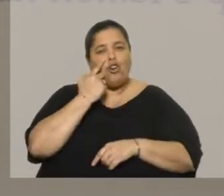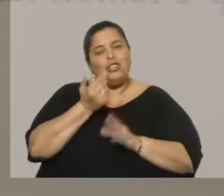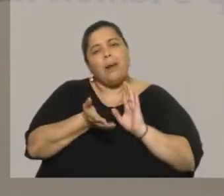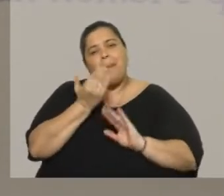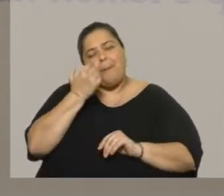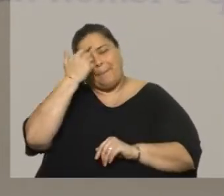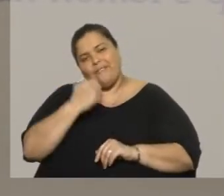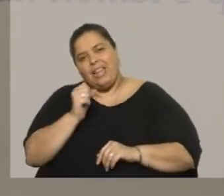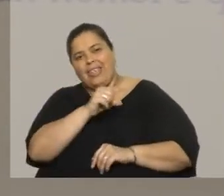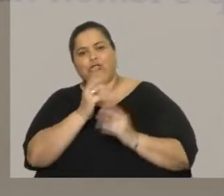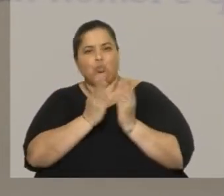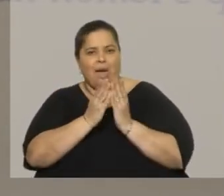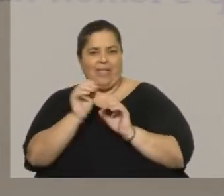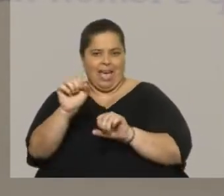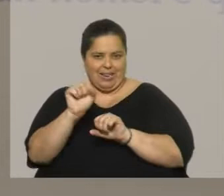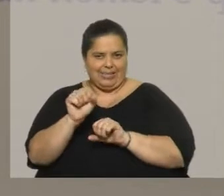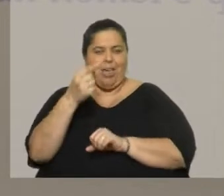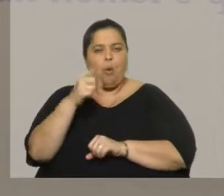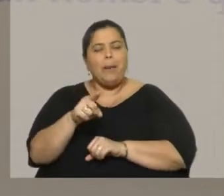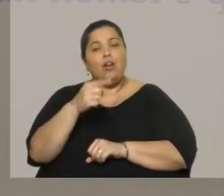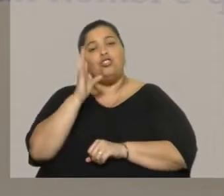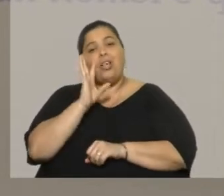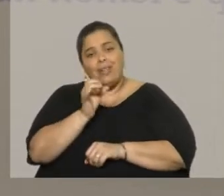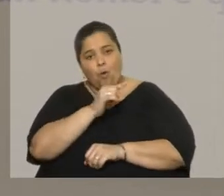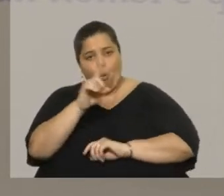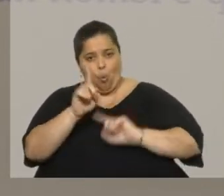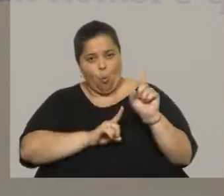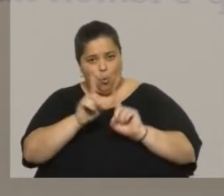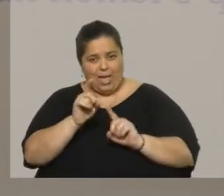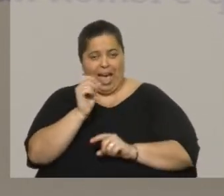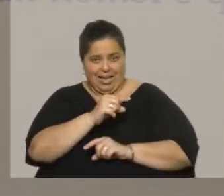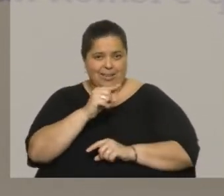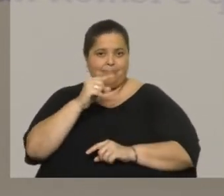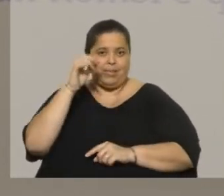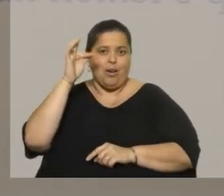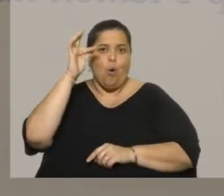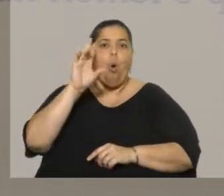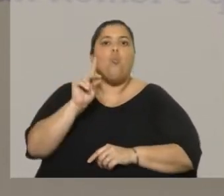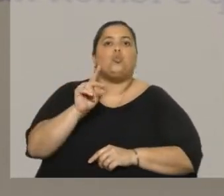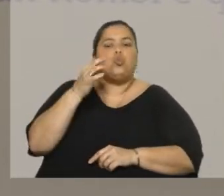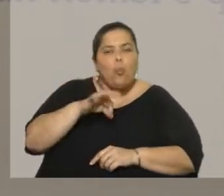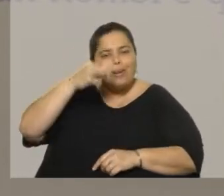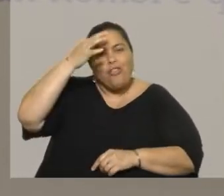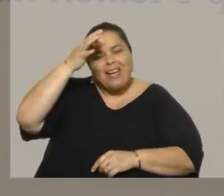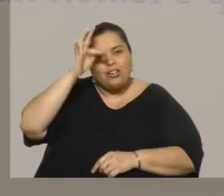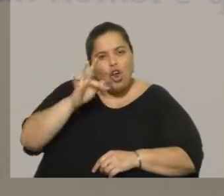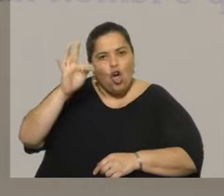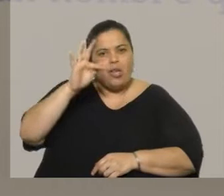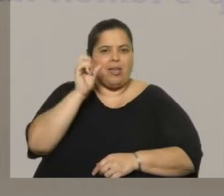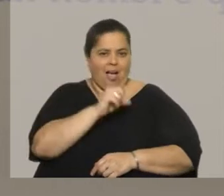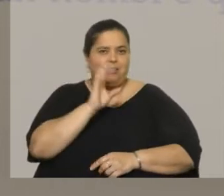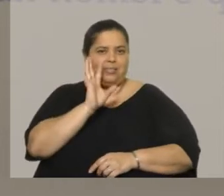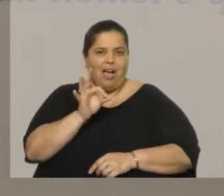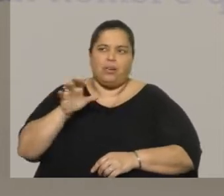egresados, sabemos que está, digamos, que es tecnológica, que busca acercarse al mundo del trabajo, al sector productivo, que está desplegado en el